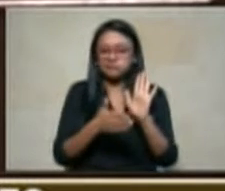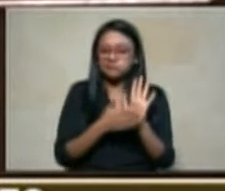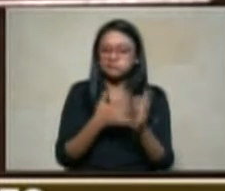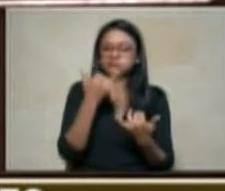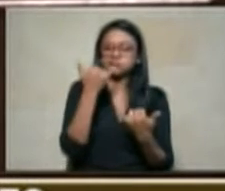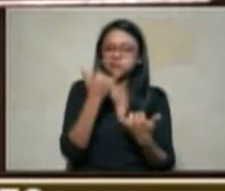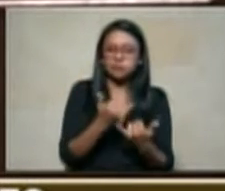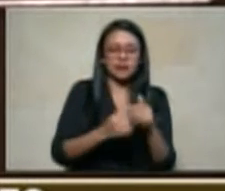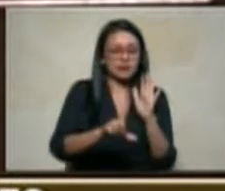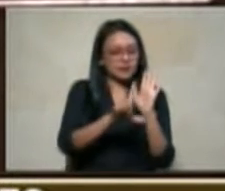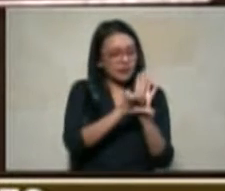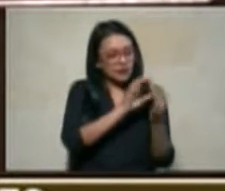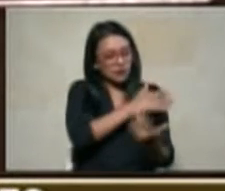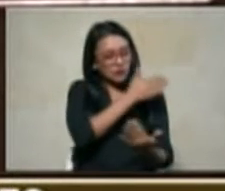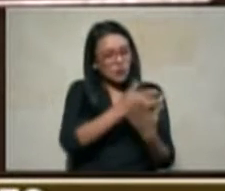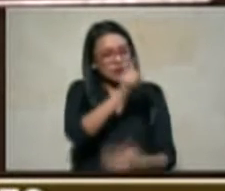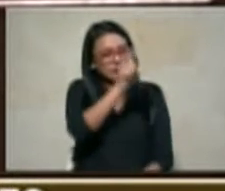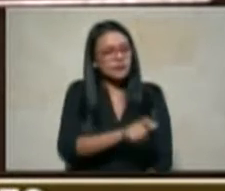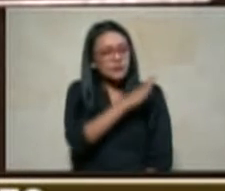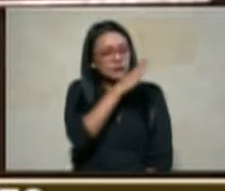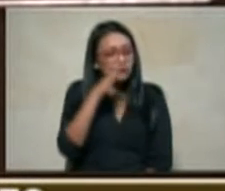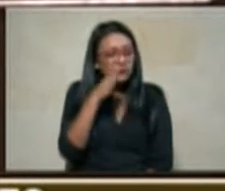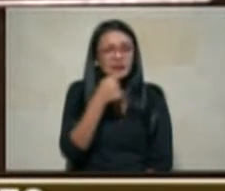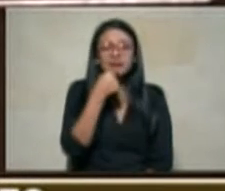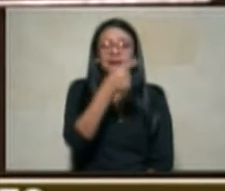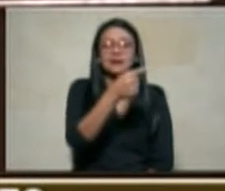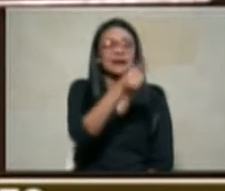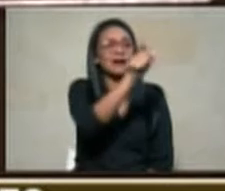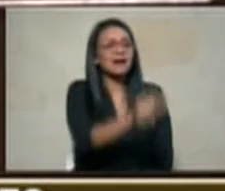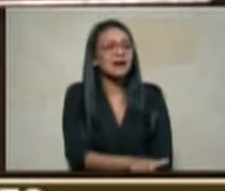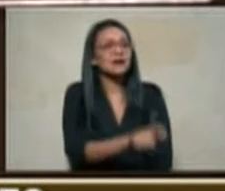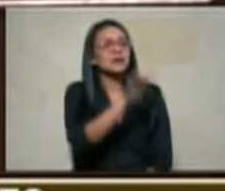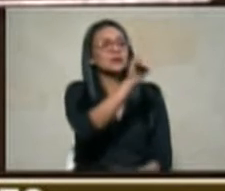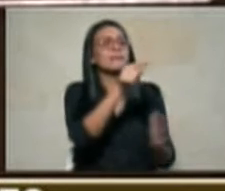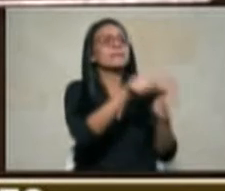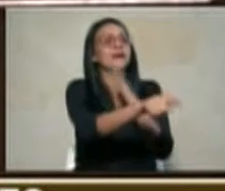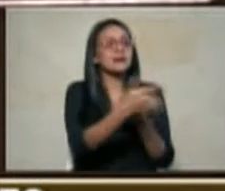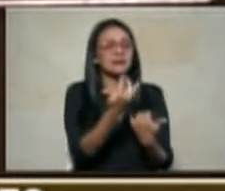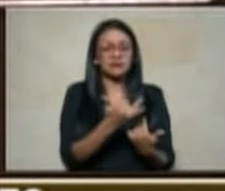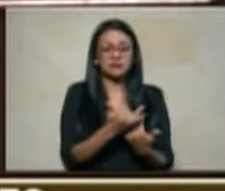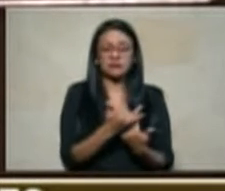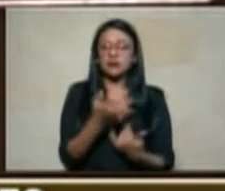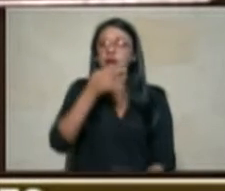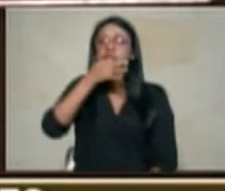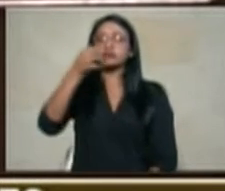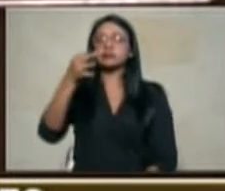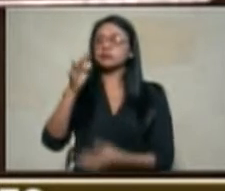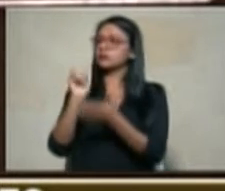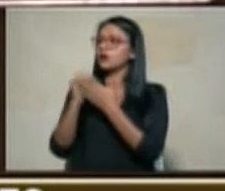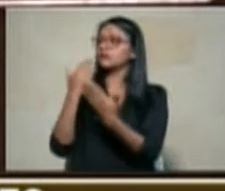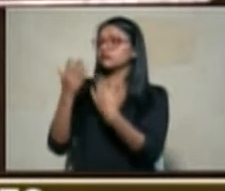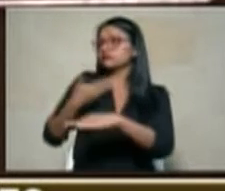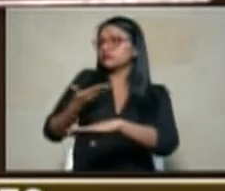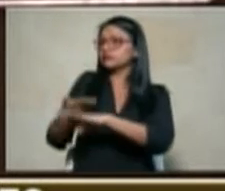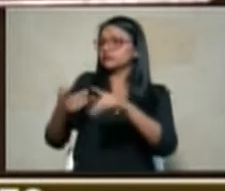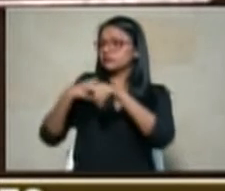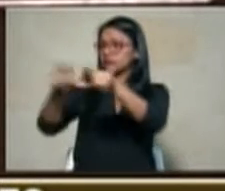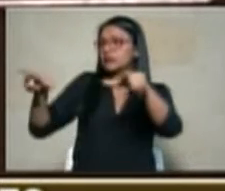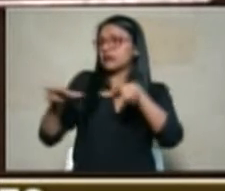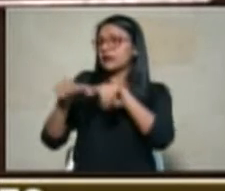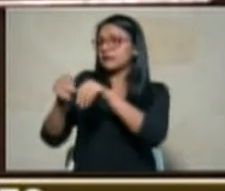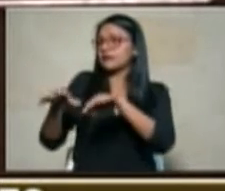la ley hoy trata de criminales. Entonces, si el campesino va a denunciar a la fiscalía al reclamante, es un criminal,